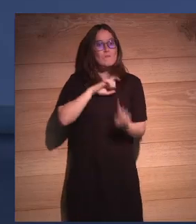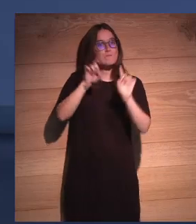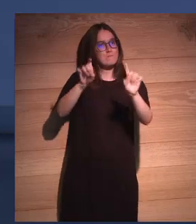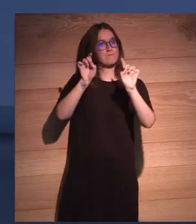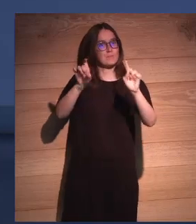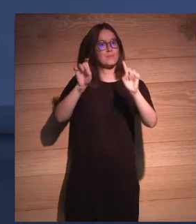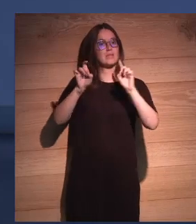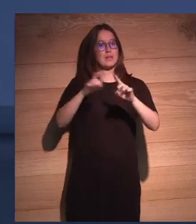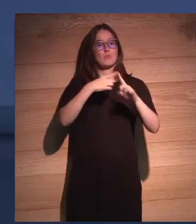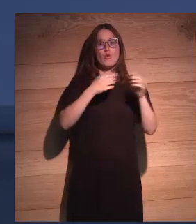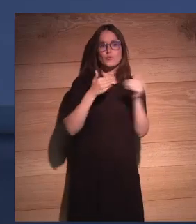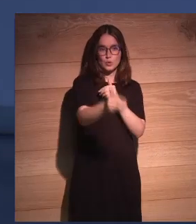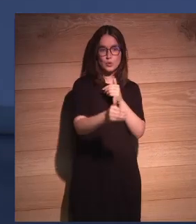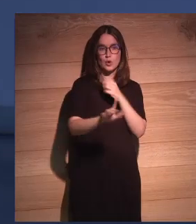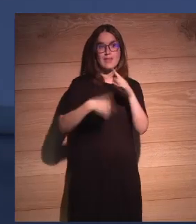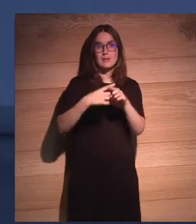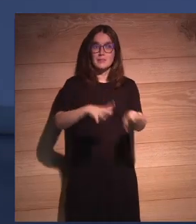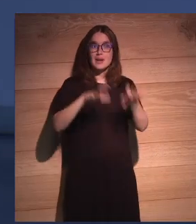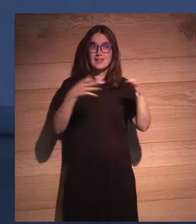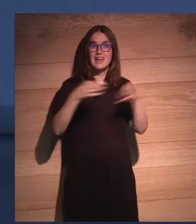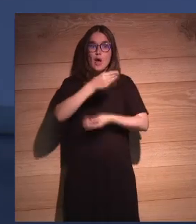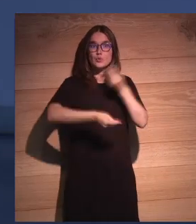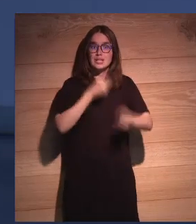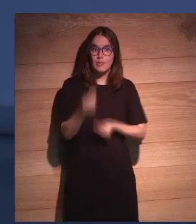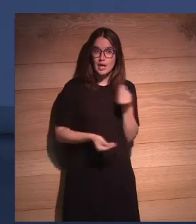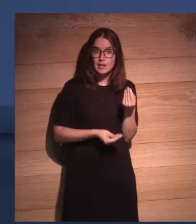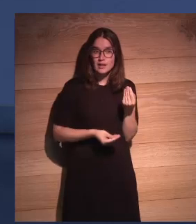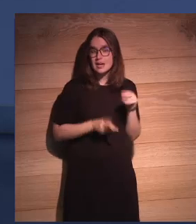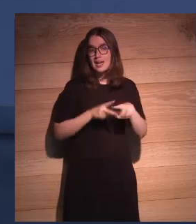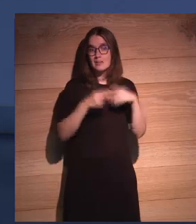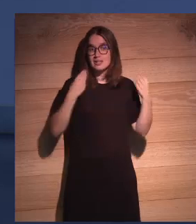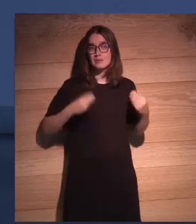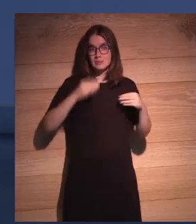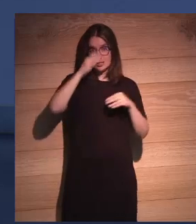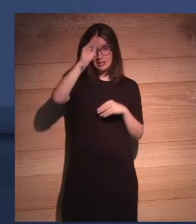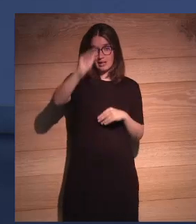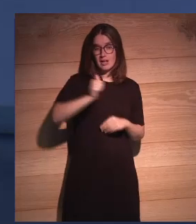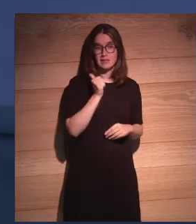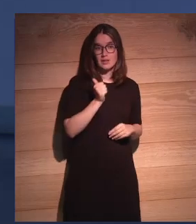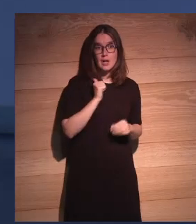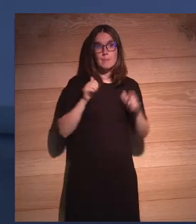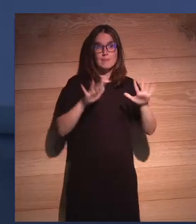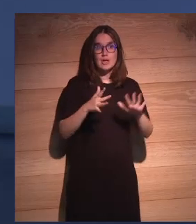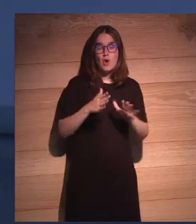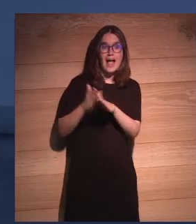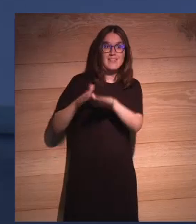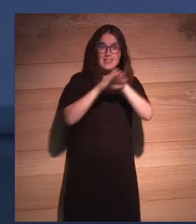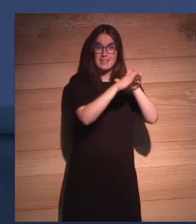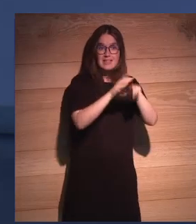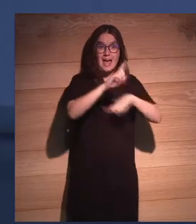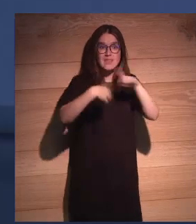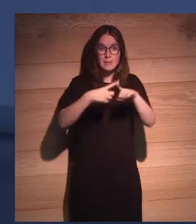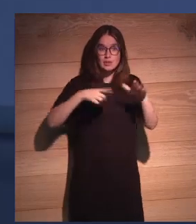enseñando desde Profuturo y tienen que aprender a utilizar estas herramientas de inteligencia artificial. Pero es que por el otro lado,